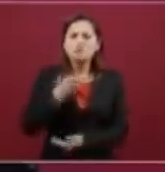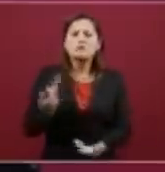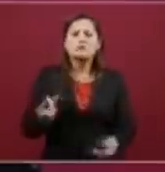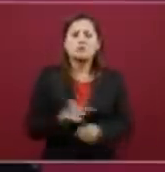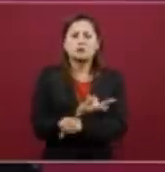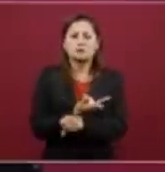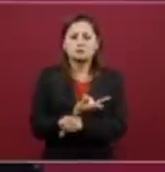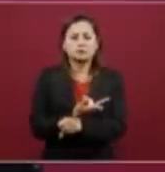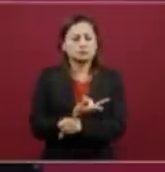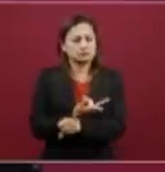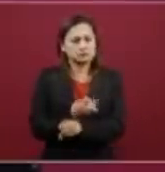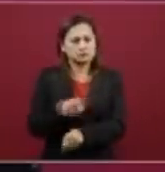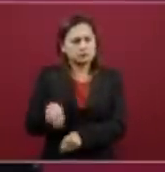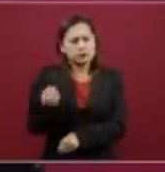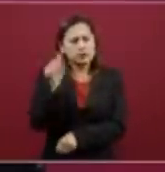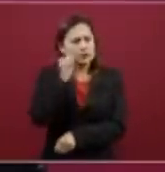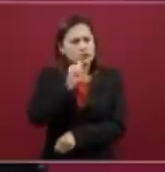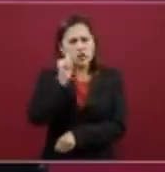siempre,